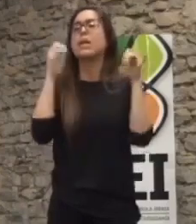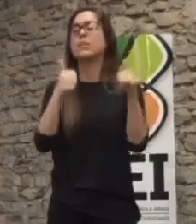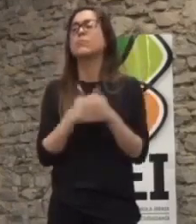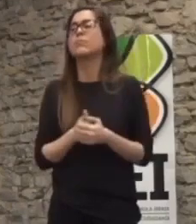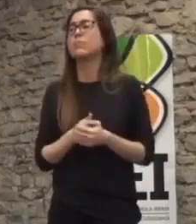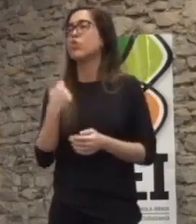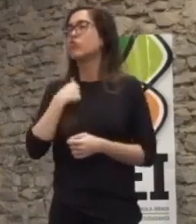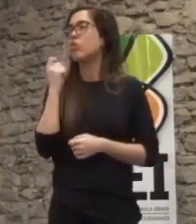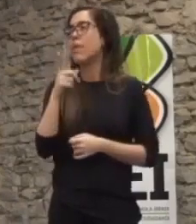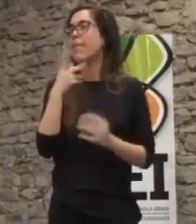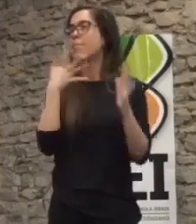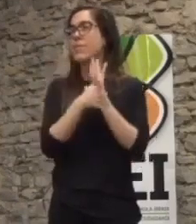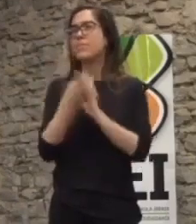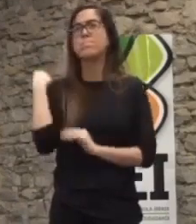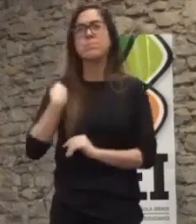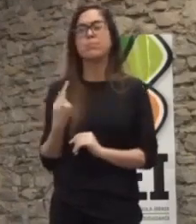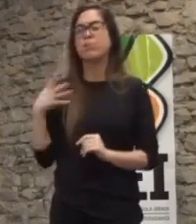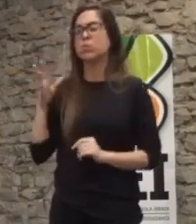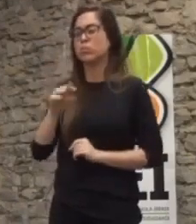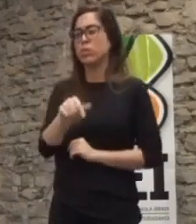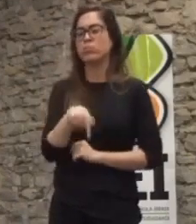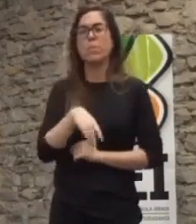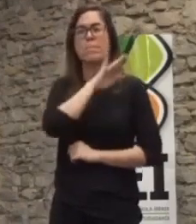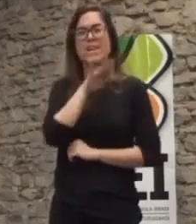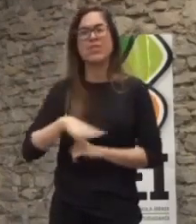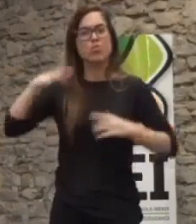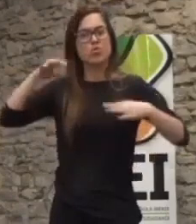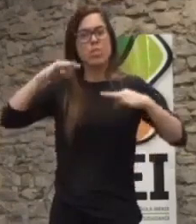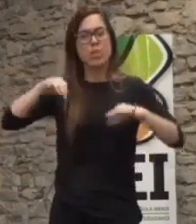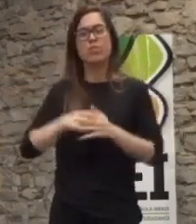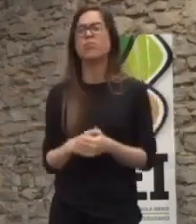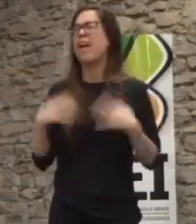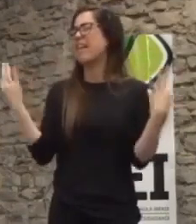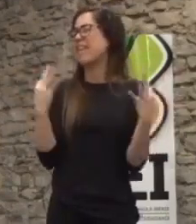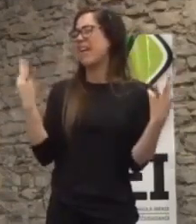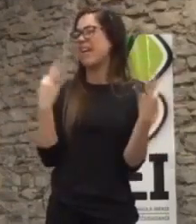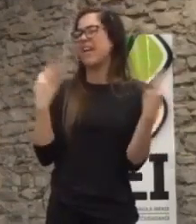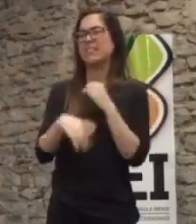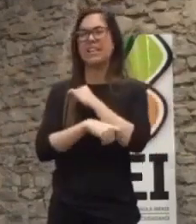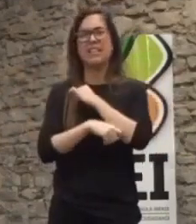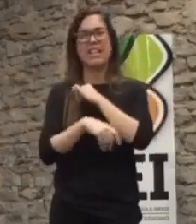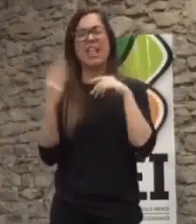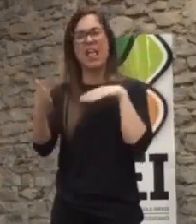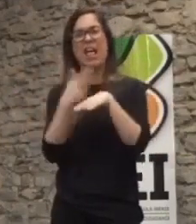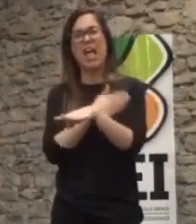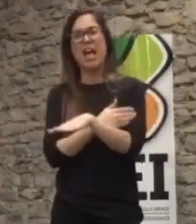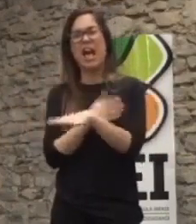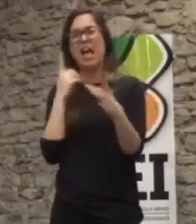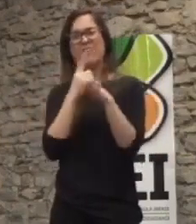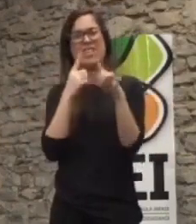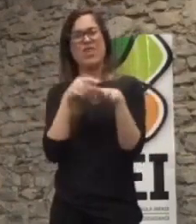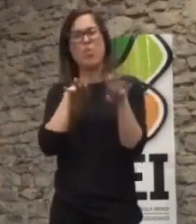que siempre utilizo yo, que me parece como muy sencilla, ¿no? ¿Qué son las estrategias antirrumores o las iniciativas